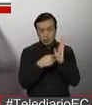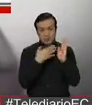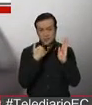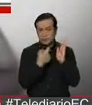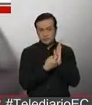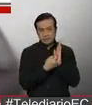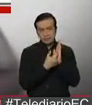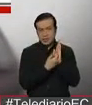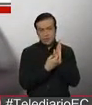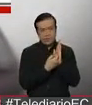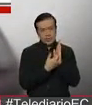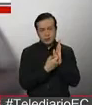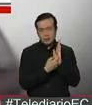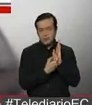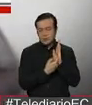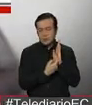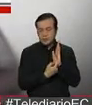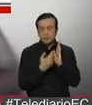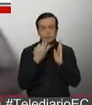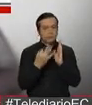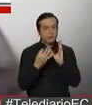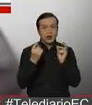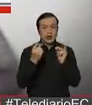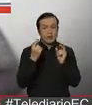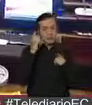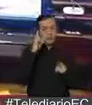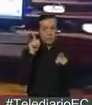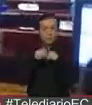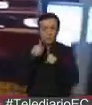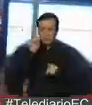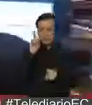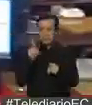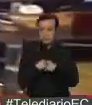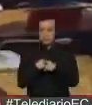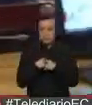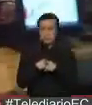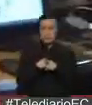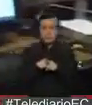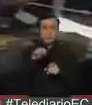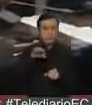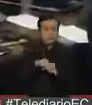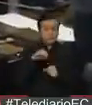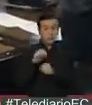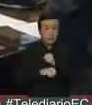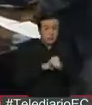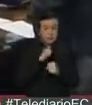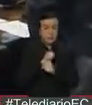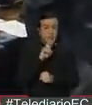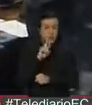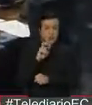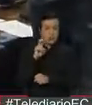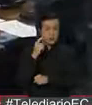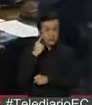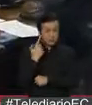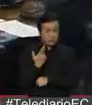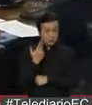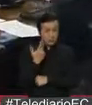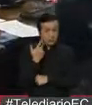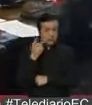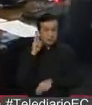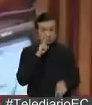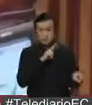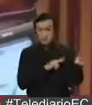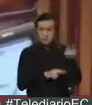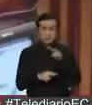relacionado a las contribuciones y con ello llegar pronto a acuerdos. Pero las condiciones electorales de 2021 deben ser tomadas en cuenta en el